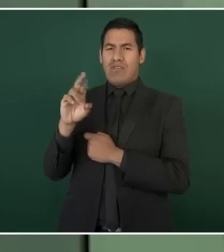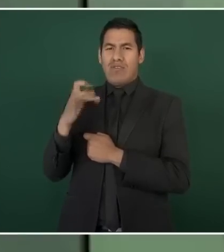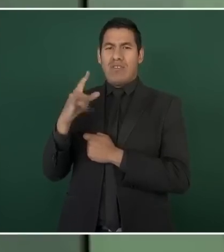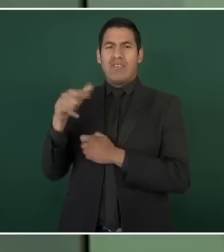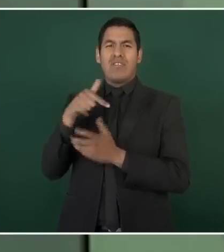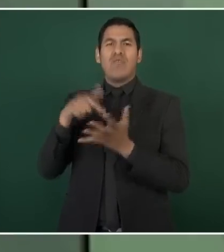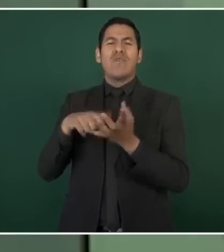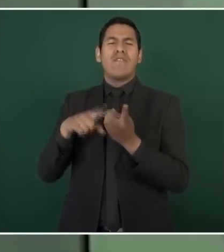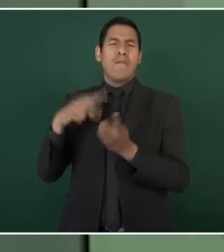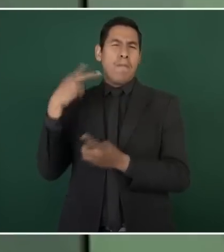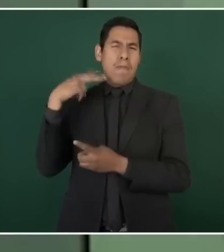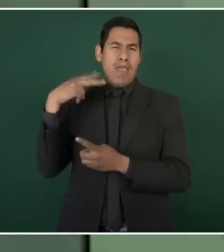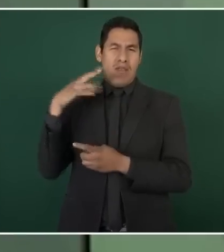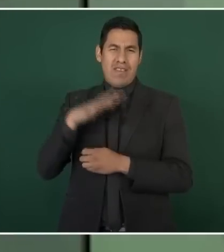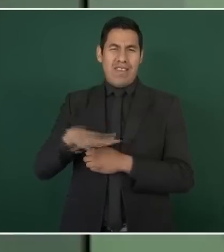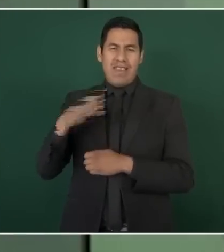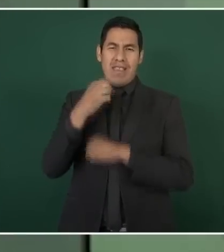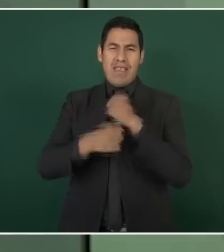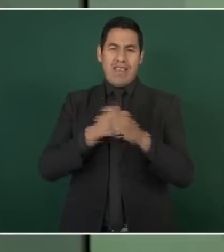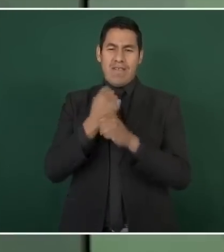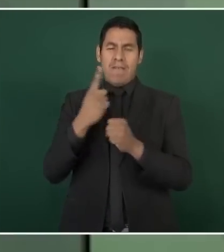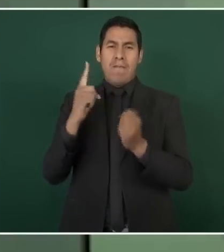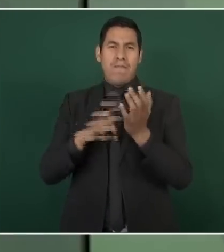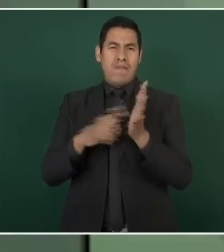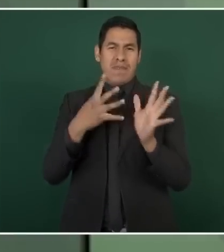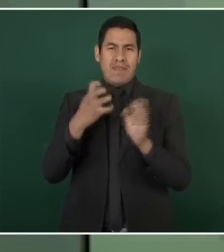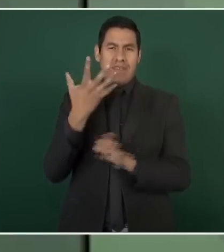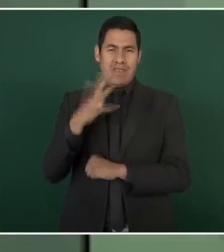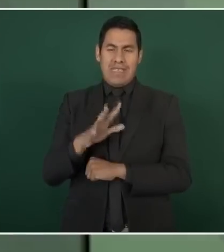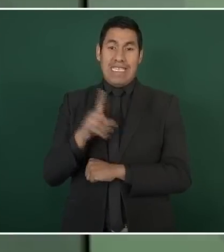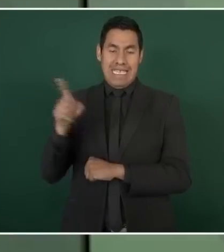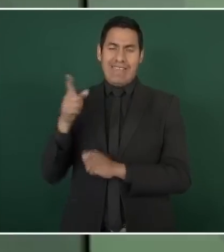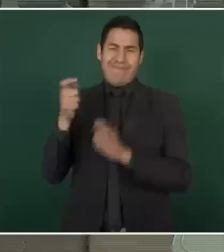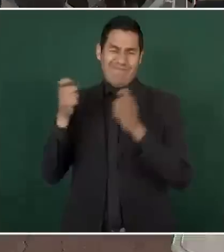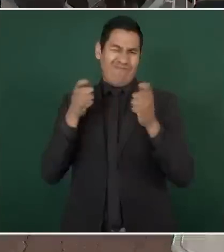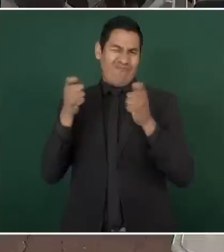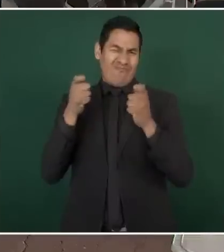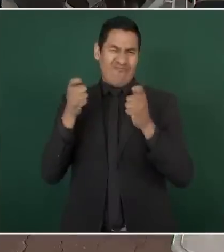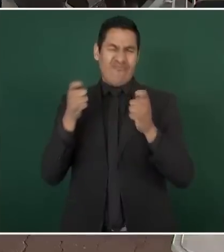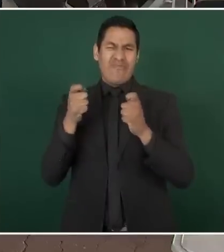Veracruz en 1910. Y también este